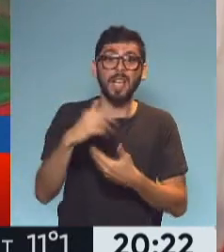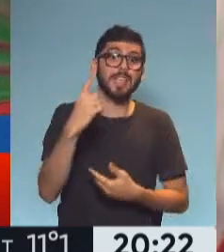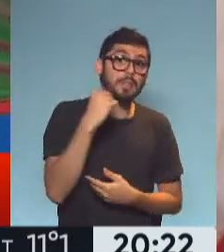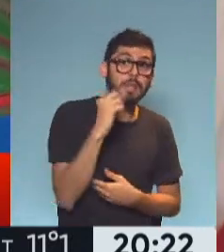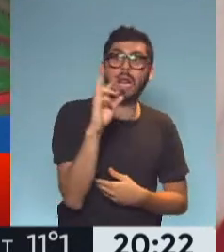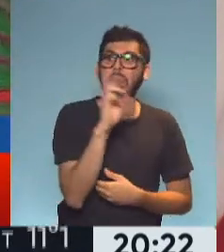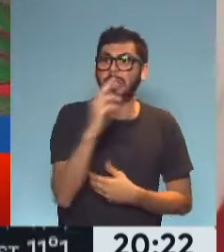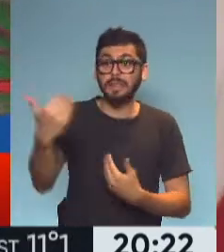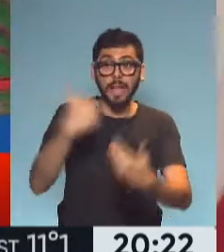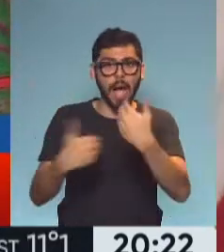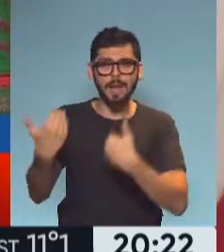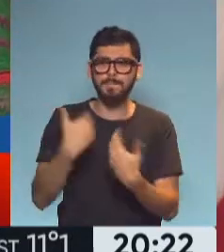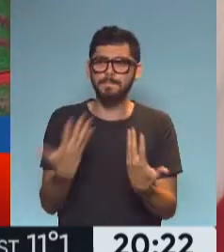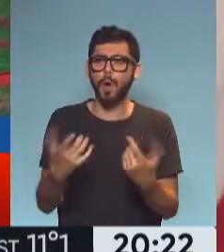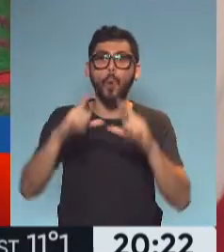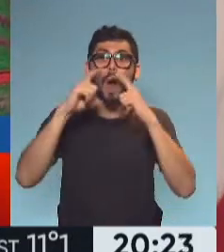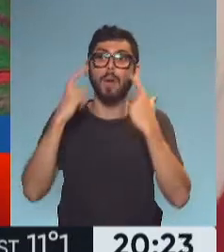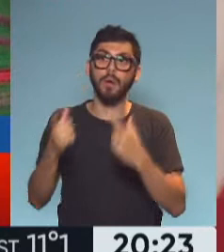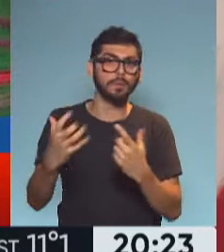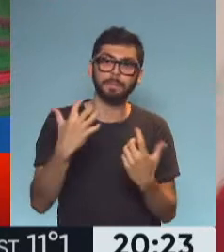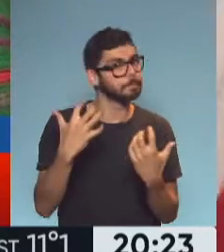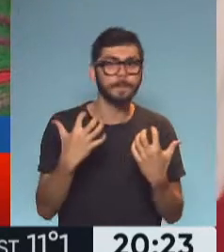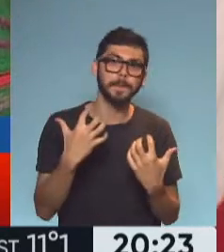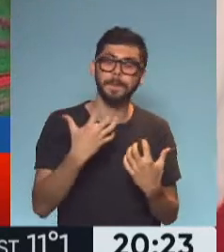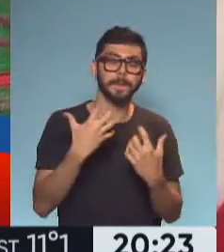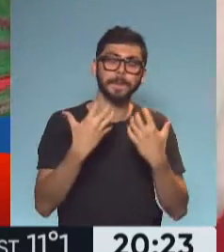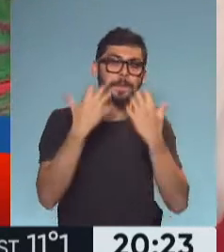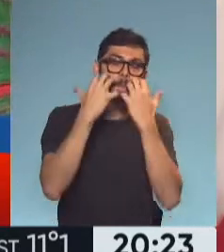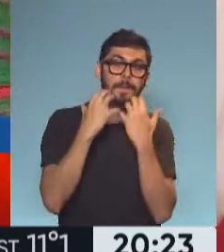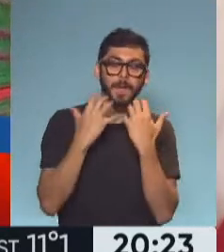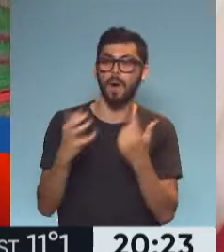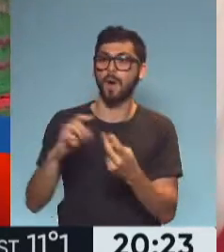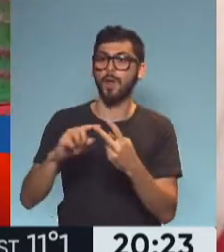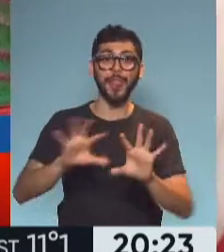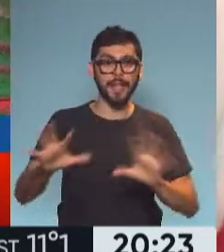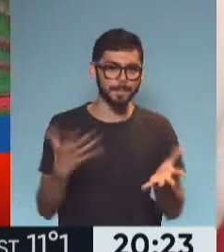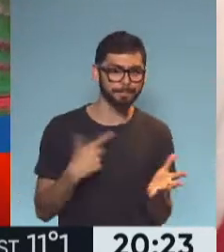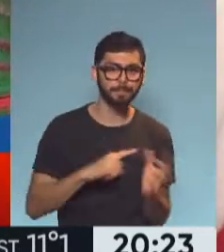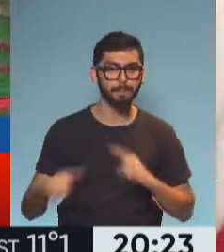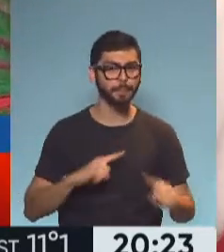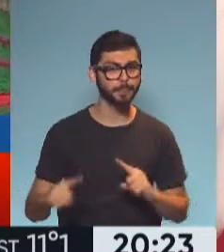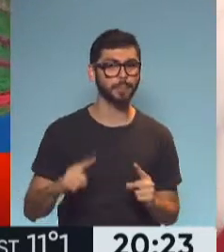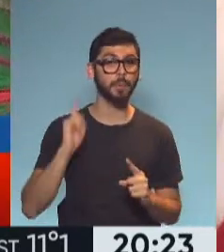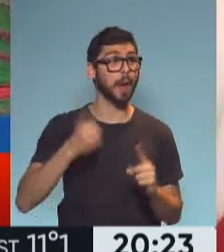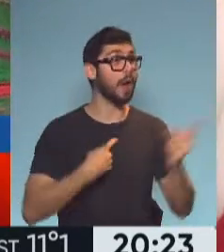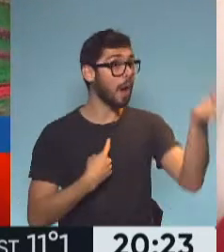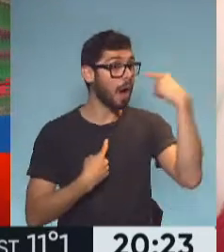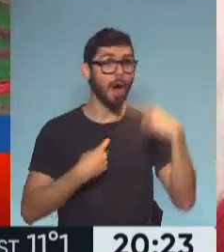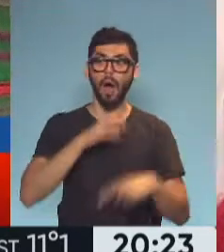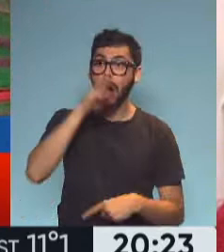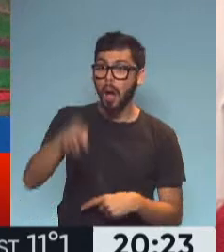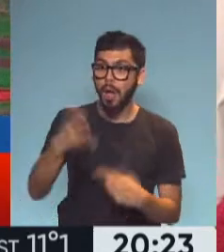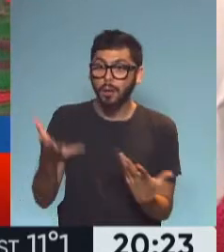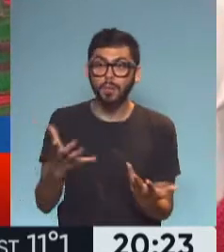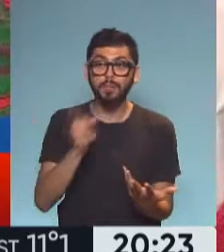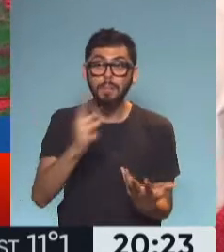chicos. Muchas veces no toleran los barbijos, no se puede respetar la distancia y nos están haciendo venir a la escuela a